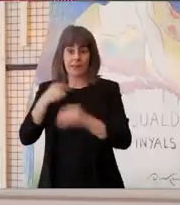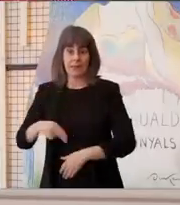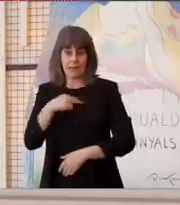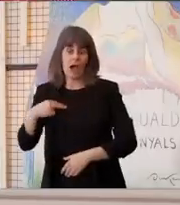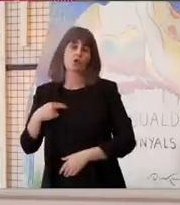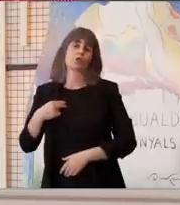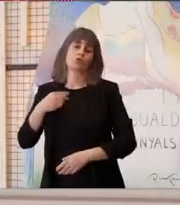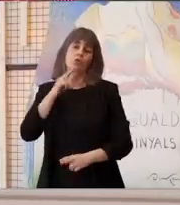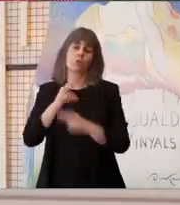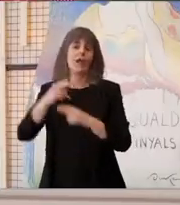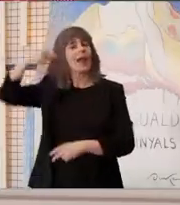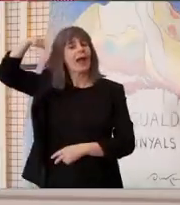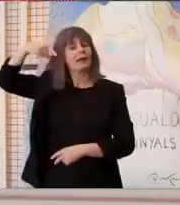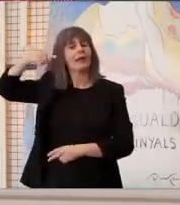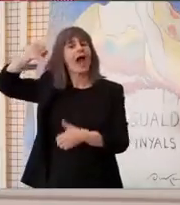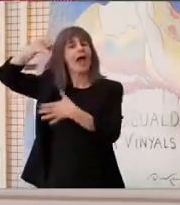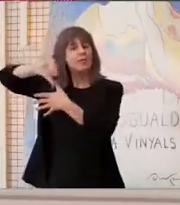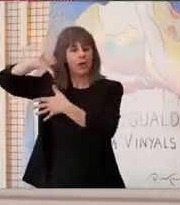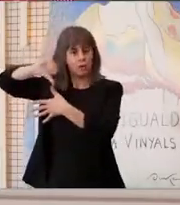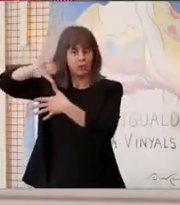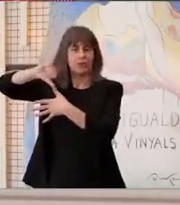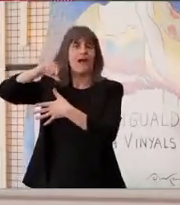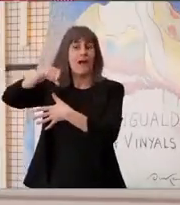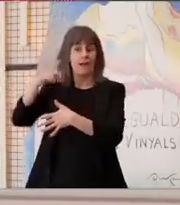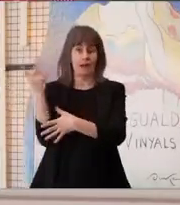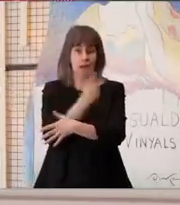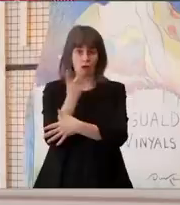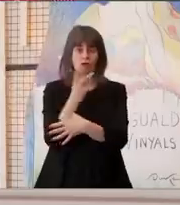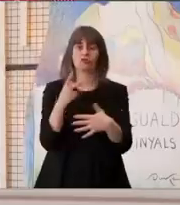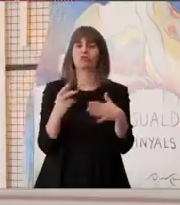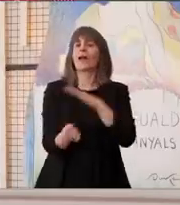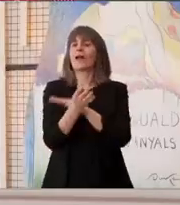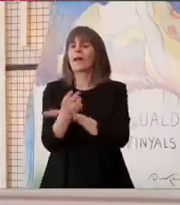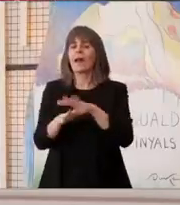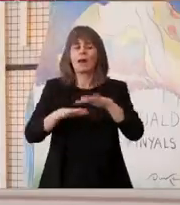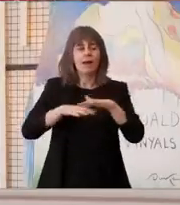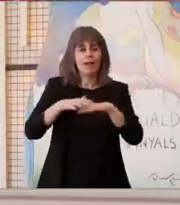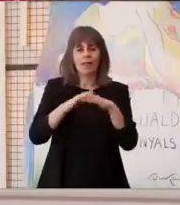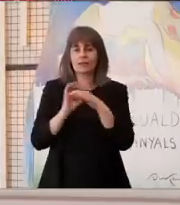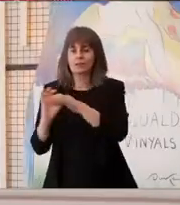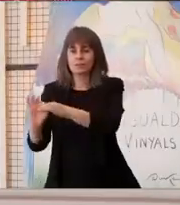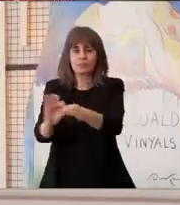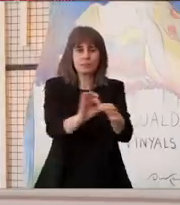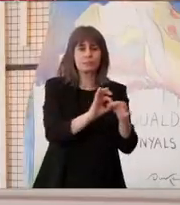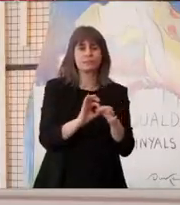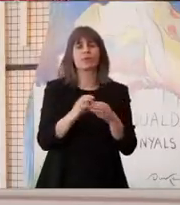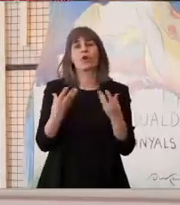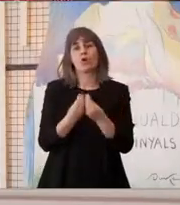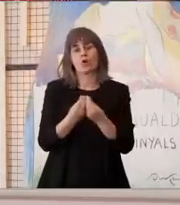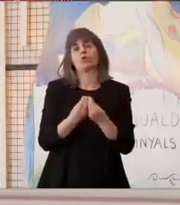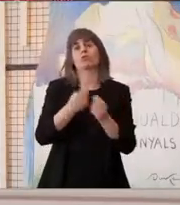de las mujeres de la provincia de pontevedra con las mujeres del exterior sobre todo con las mujeres de